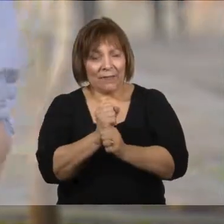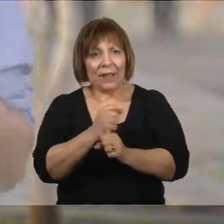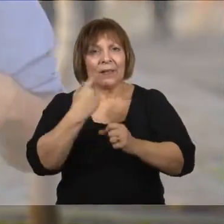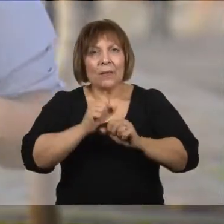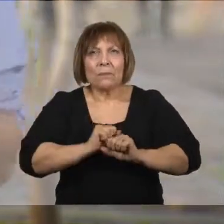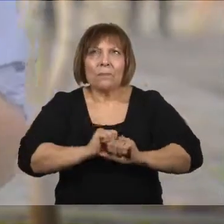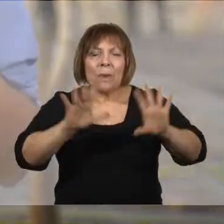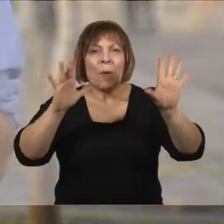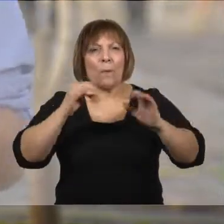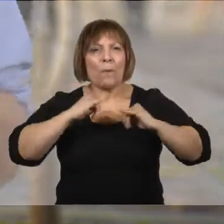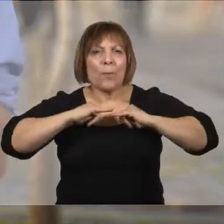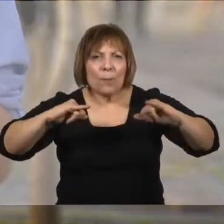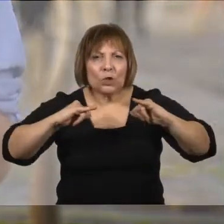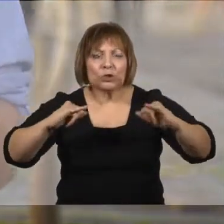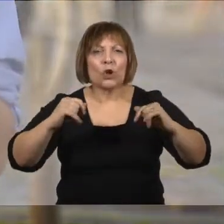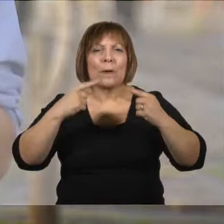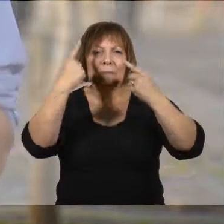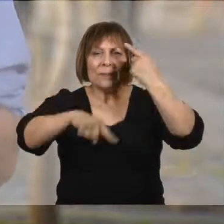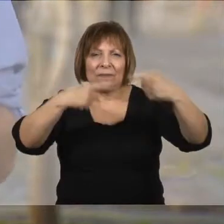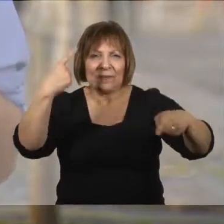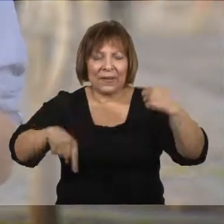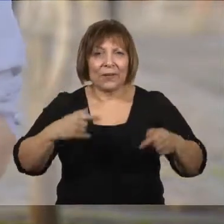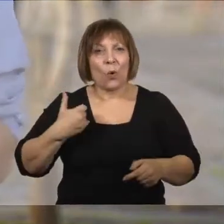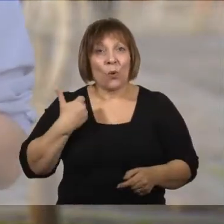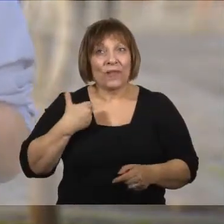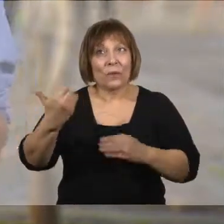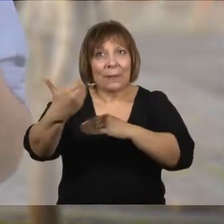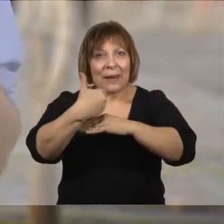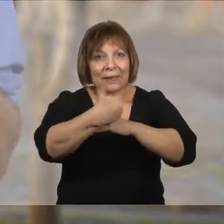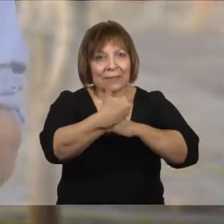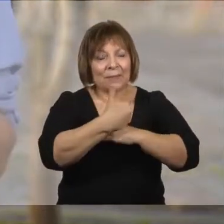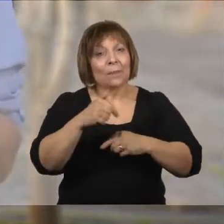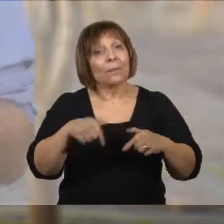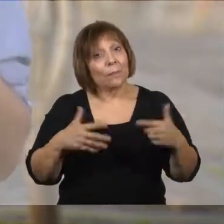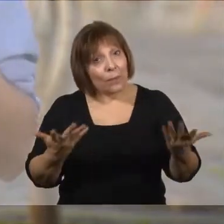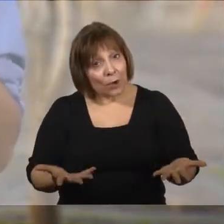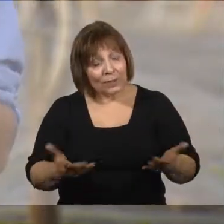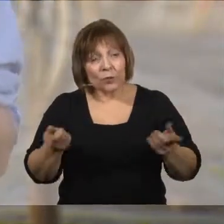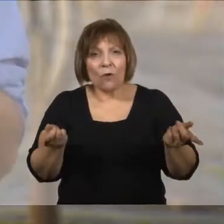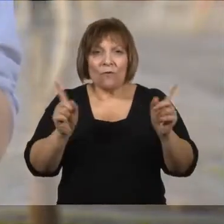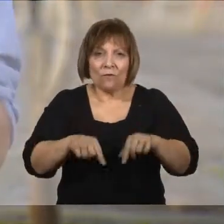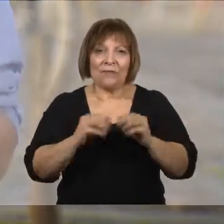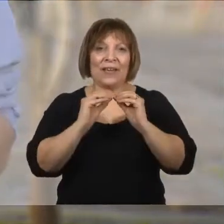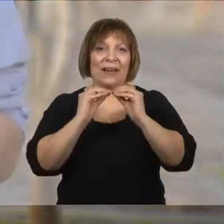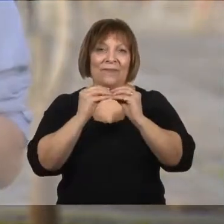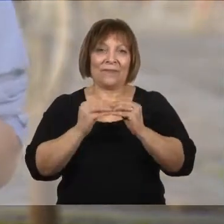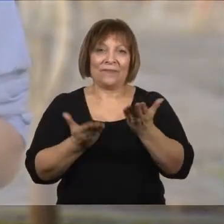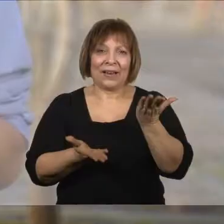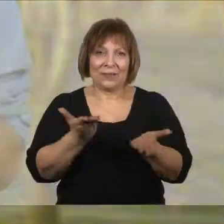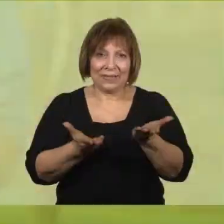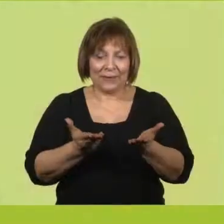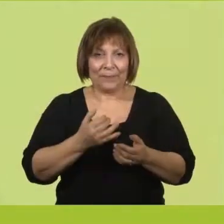en desplegar múltiples estrategias de promoción de la participación juvenil. Por ese camino transitamos para poder hoy volver a rendirte